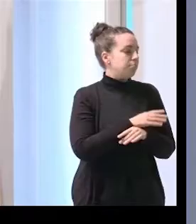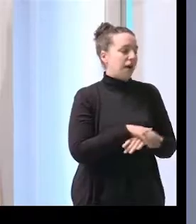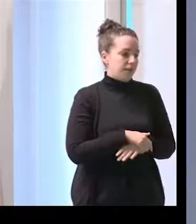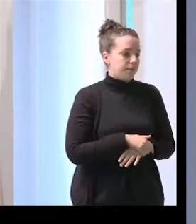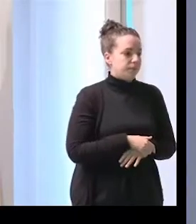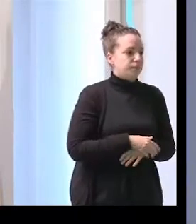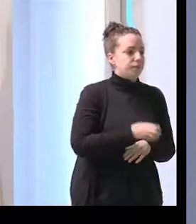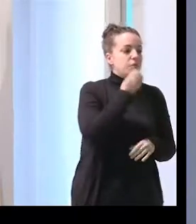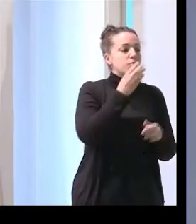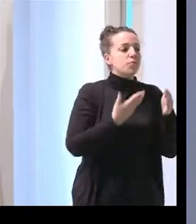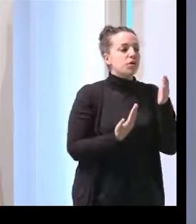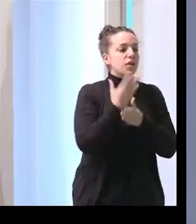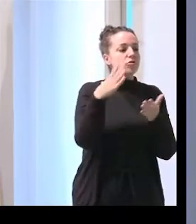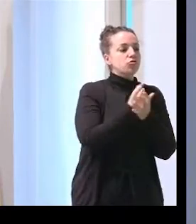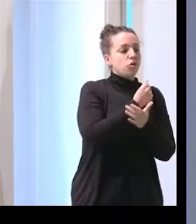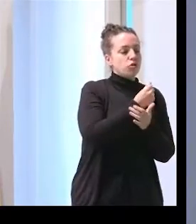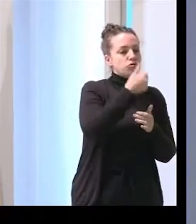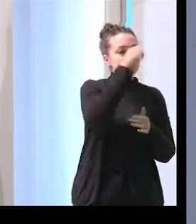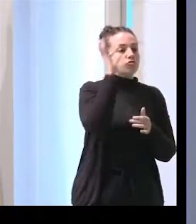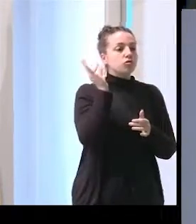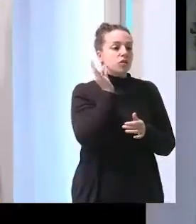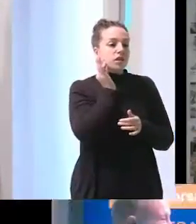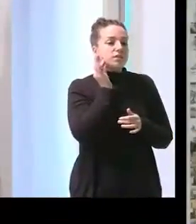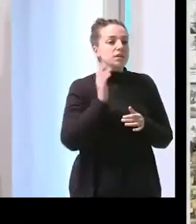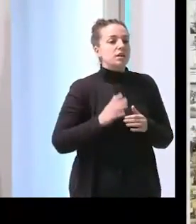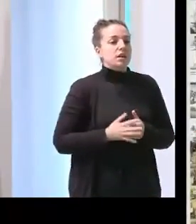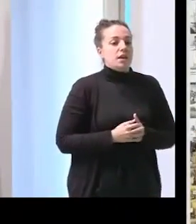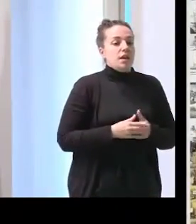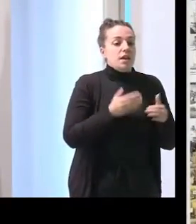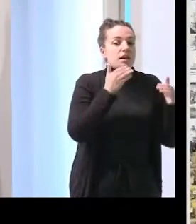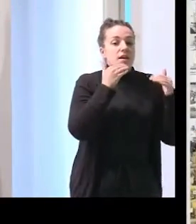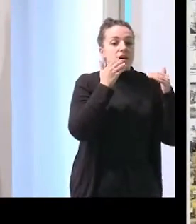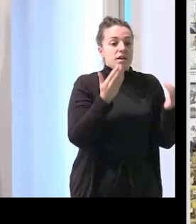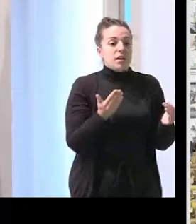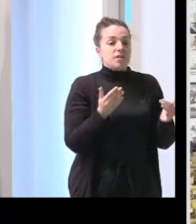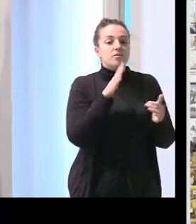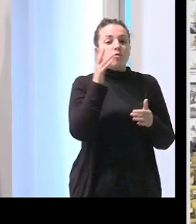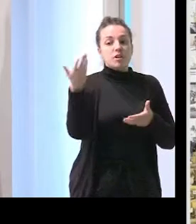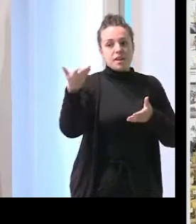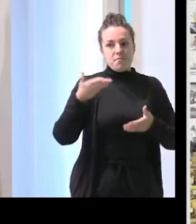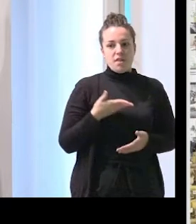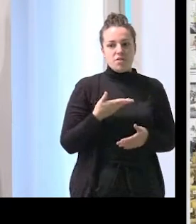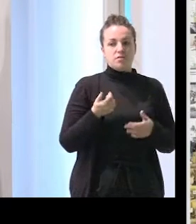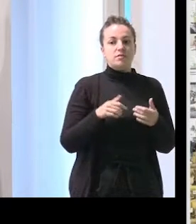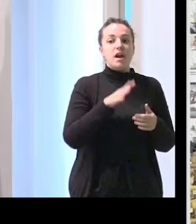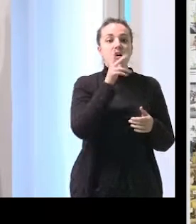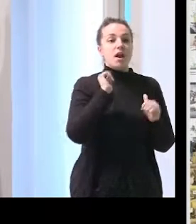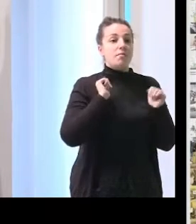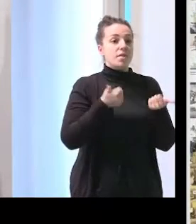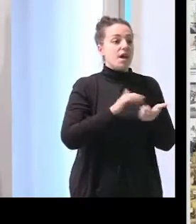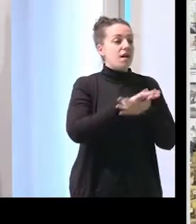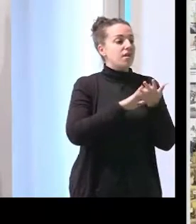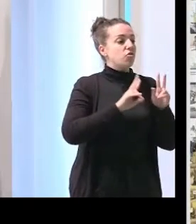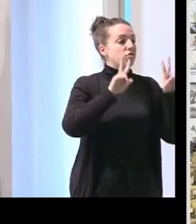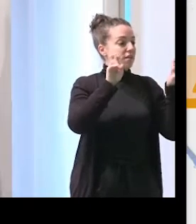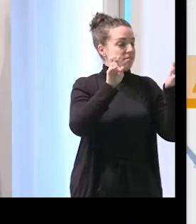Buenos días a todos y a todas y muchas gracias por la invitación. Bueno, vamos a comenzar hablando de un